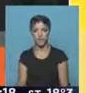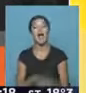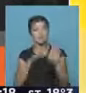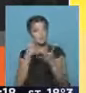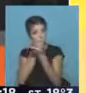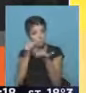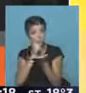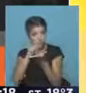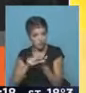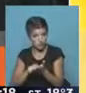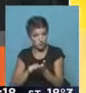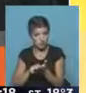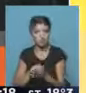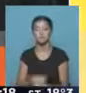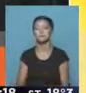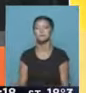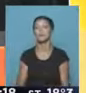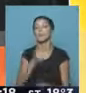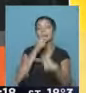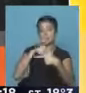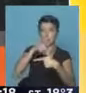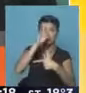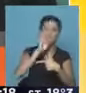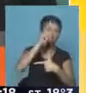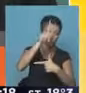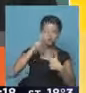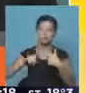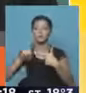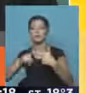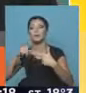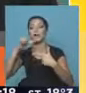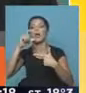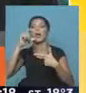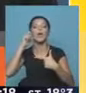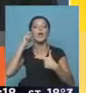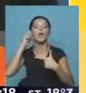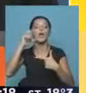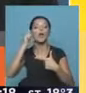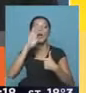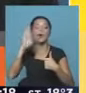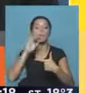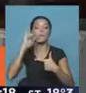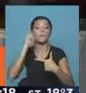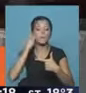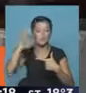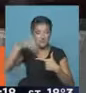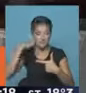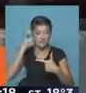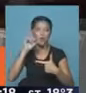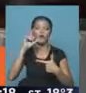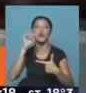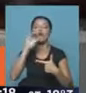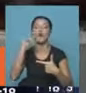Mm. Bueno, está Sanders en Estados Unidos, Jeremy Corbyn y apareció el fenómeno Podemos